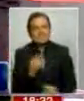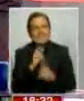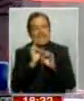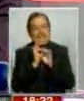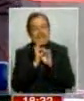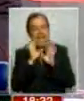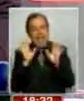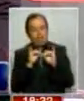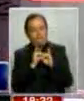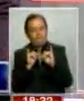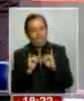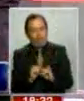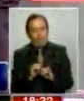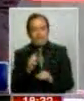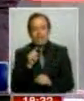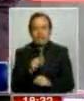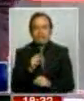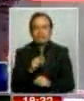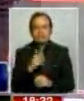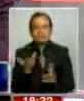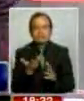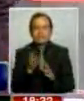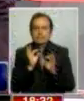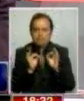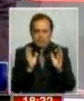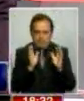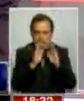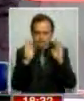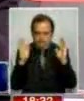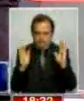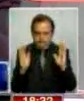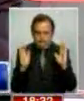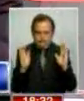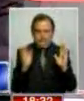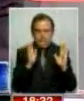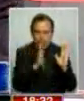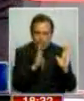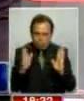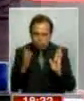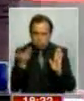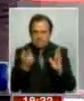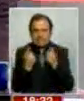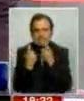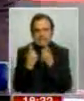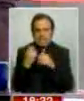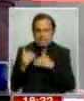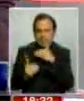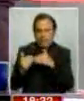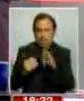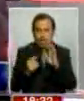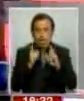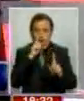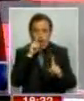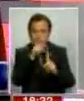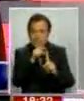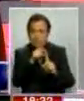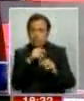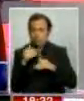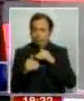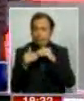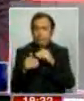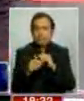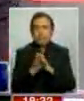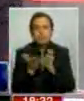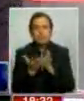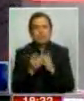que en la forma justamente, digamos, está dentro de los marcos, digamos, que son los necesarios para avanzar con nuestro objetivo y que no vaya efectivamente más allá,